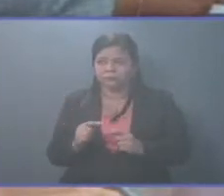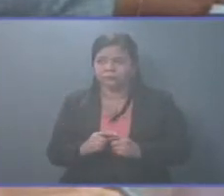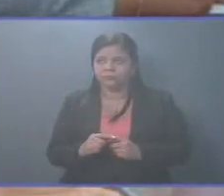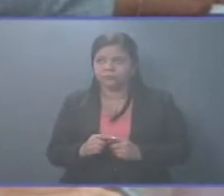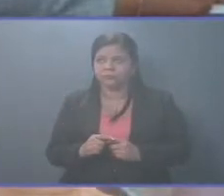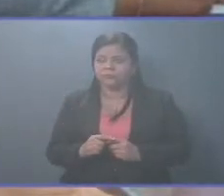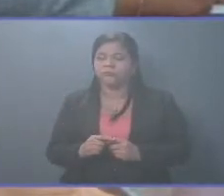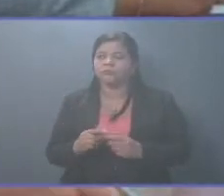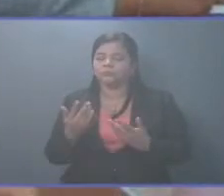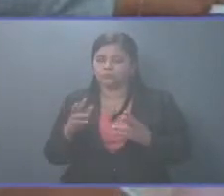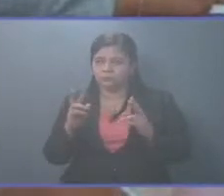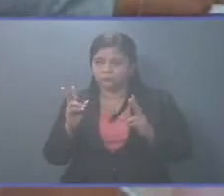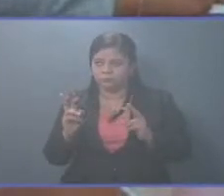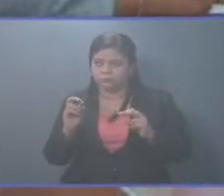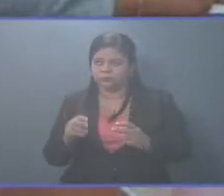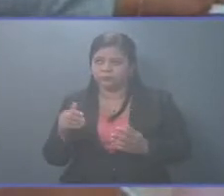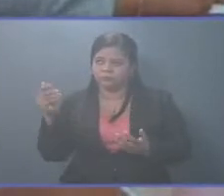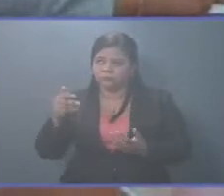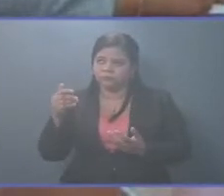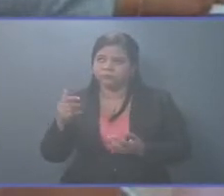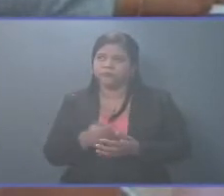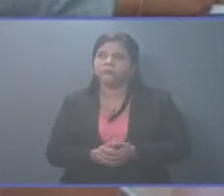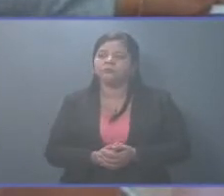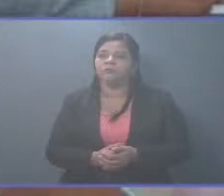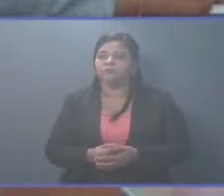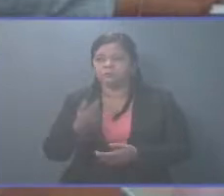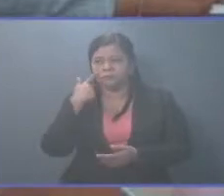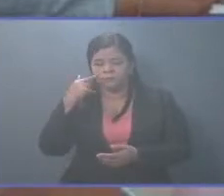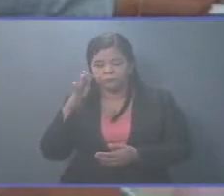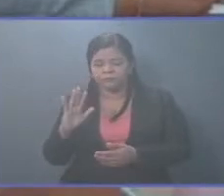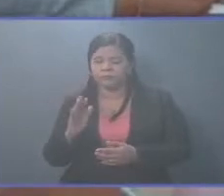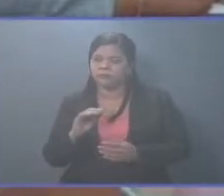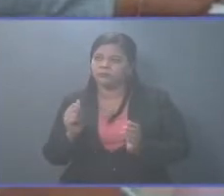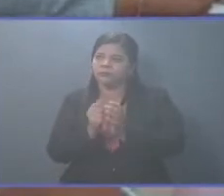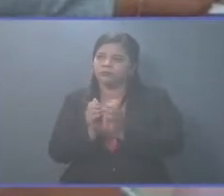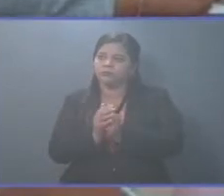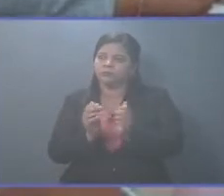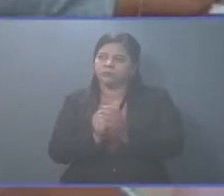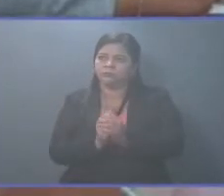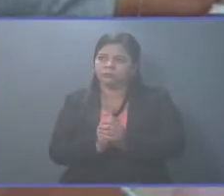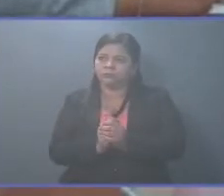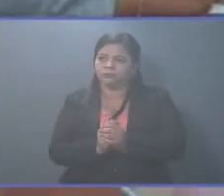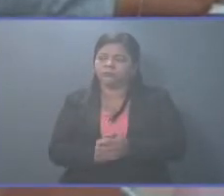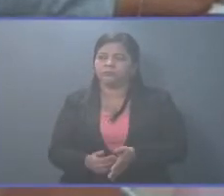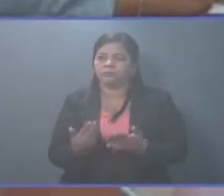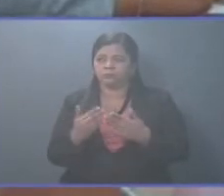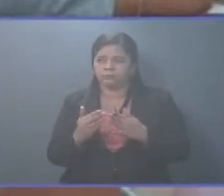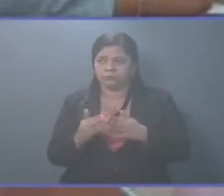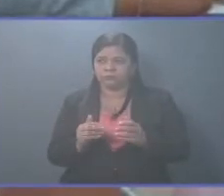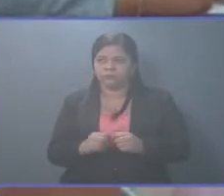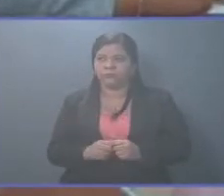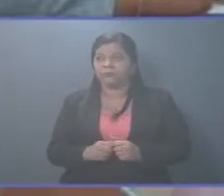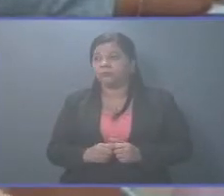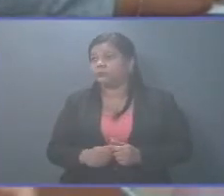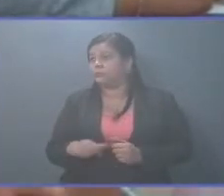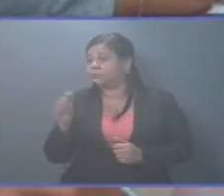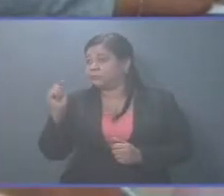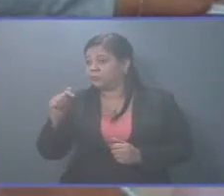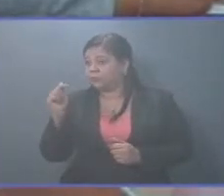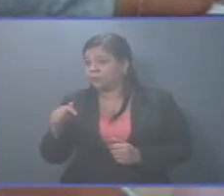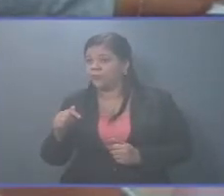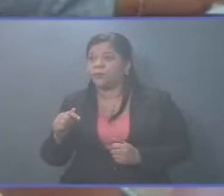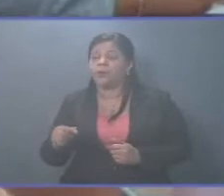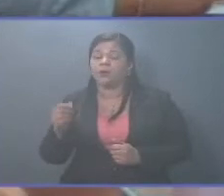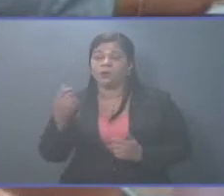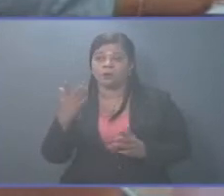en la parte de capacitaciones de, por ejemplo, manejo de reacciones adversas. Entonces, de hecho, también con el doctor